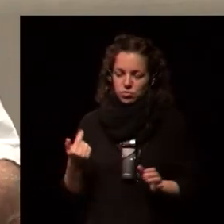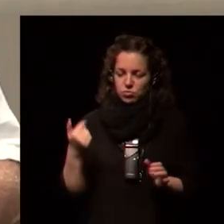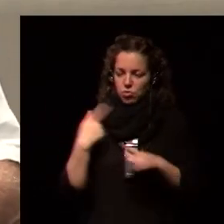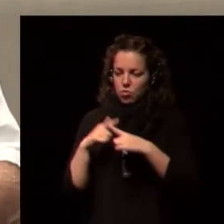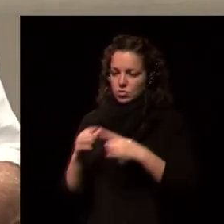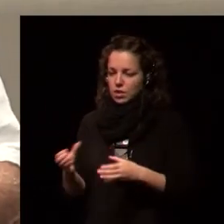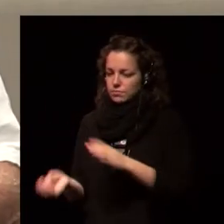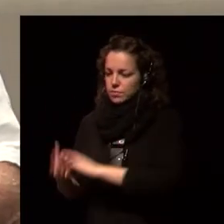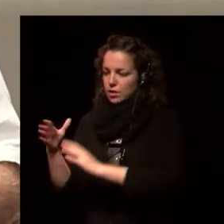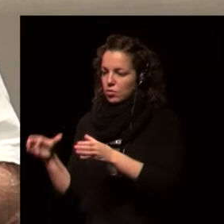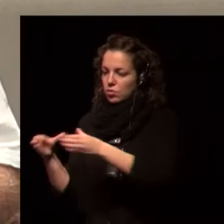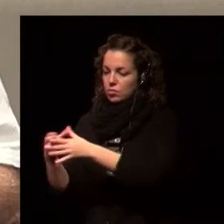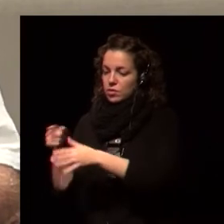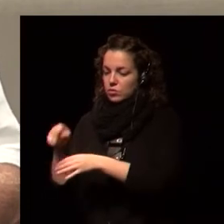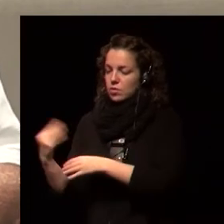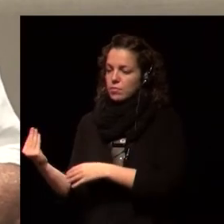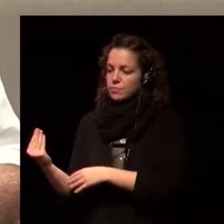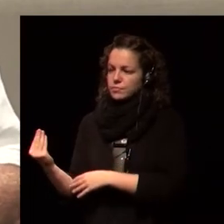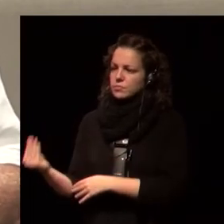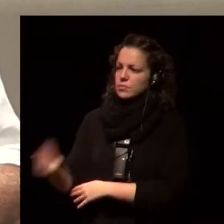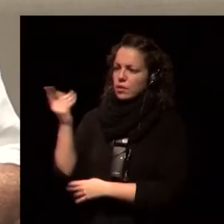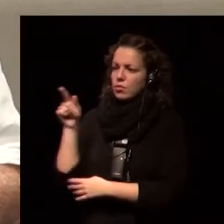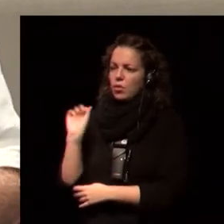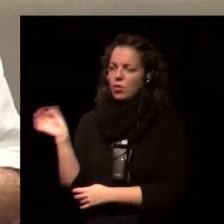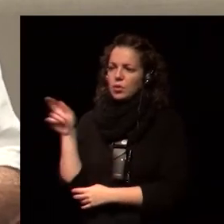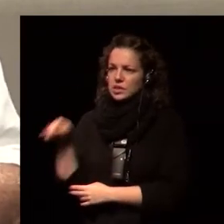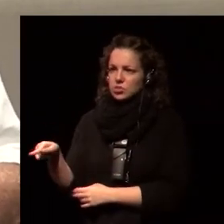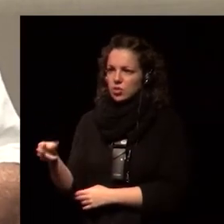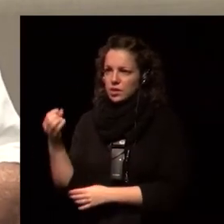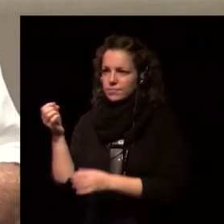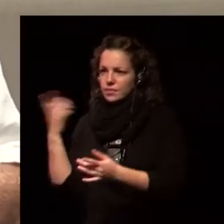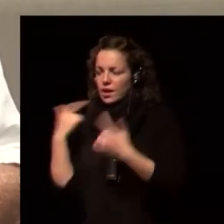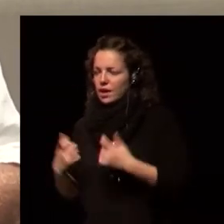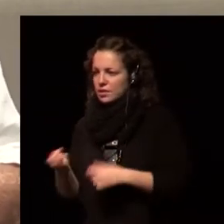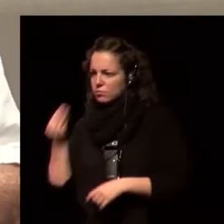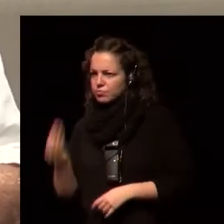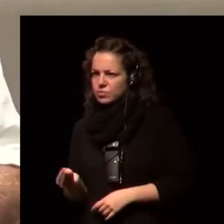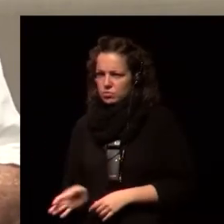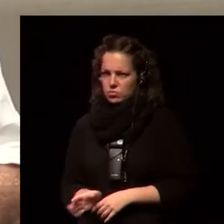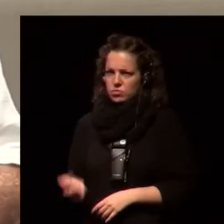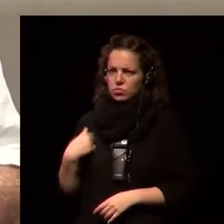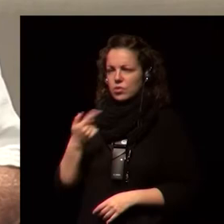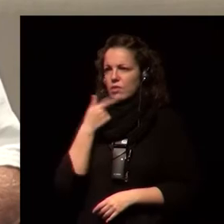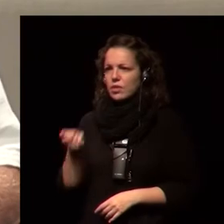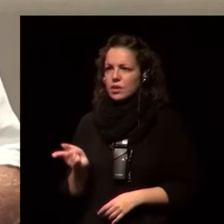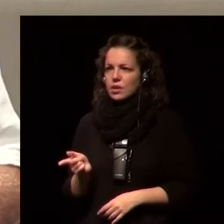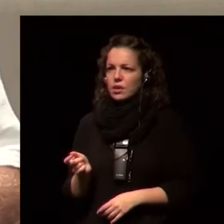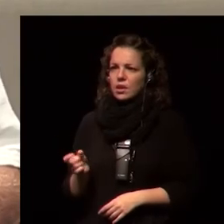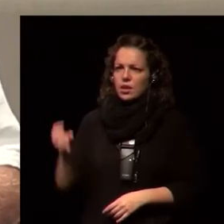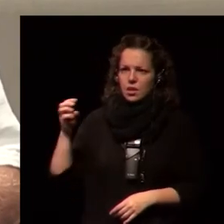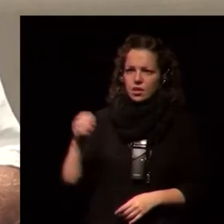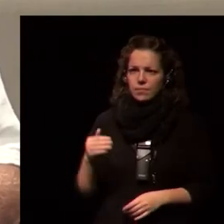colectividad mejora necesariamente o es necesariamente arte bueno. Y no quiero decir que el